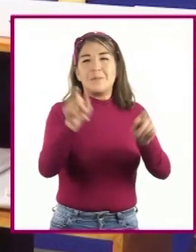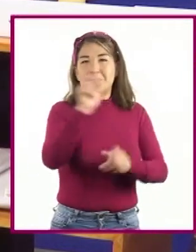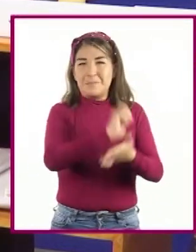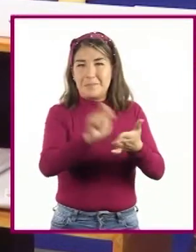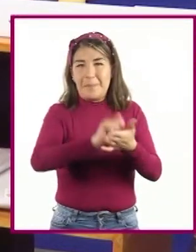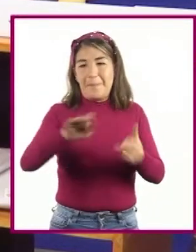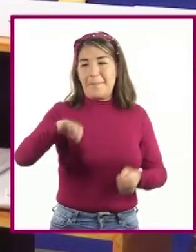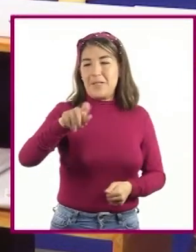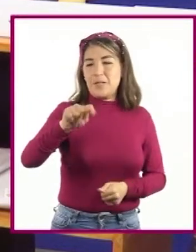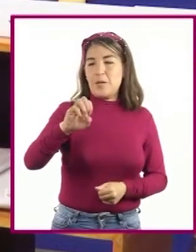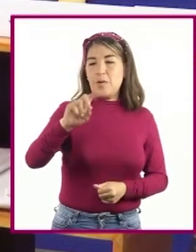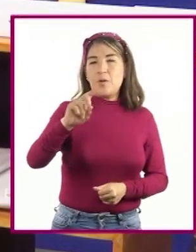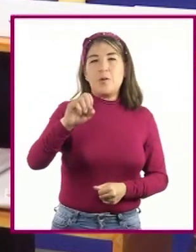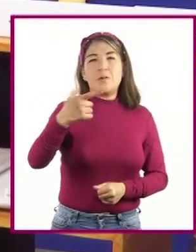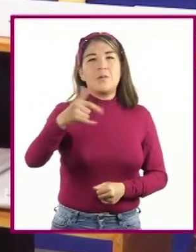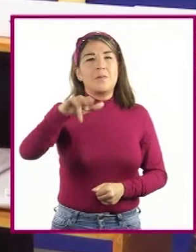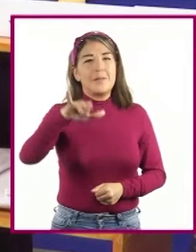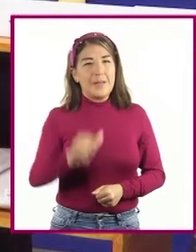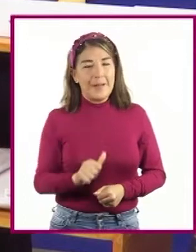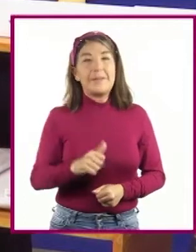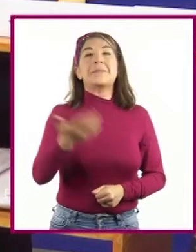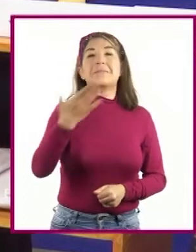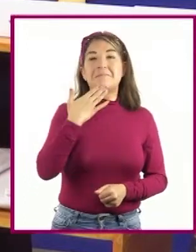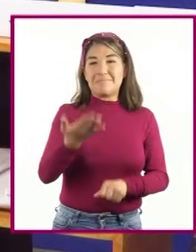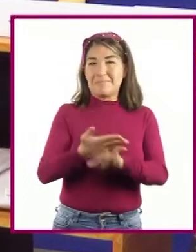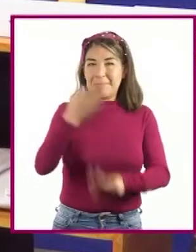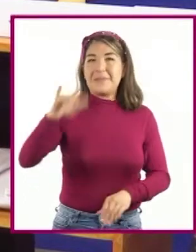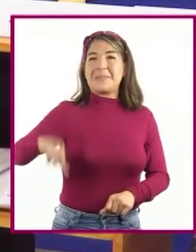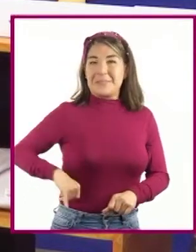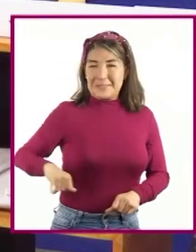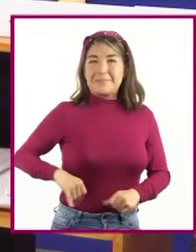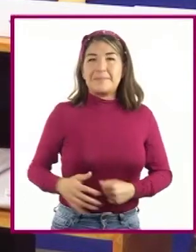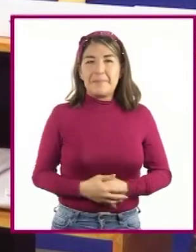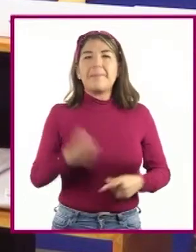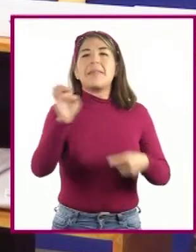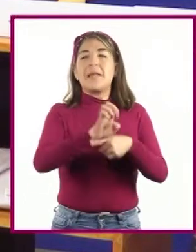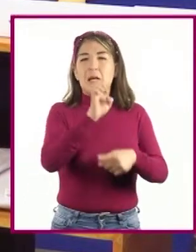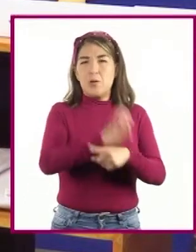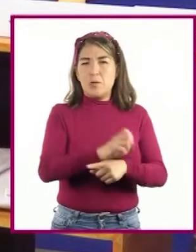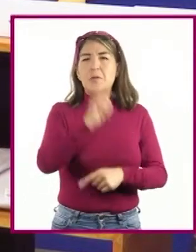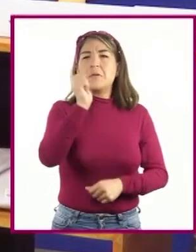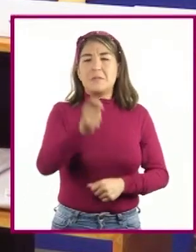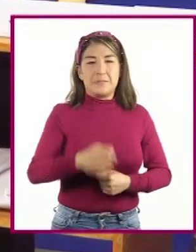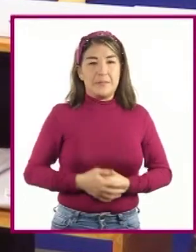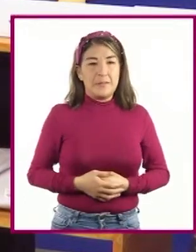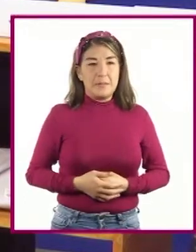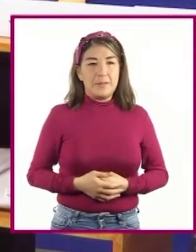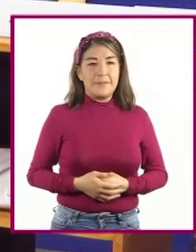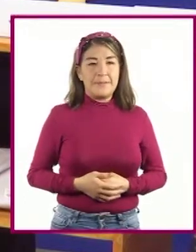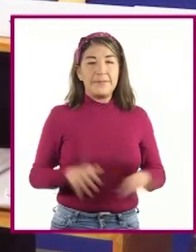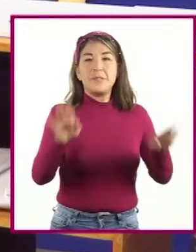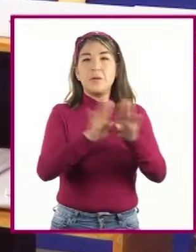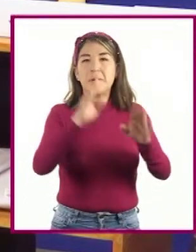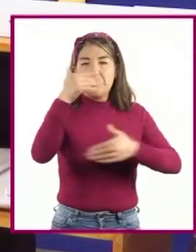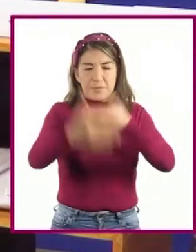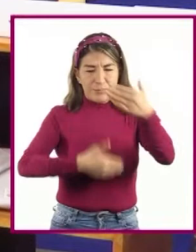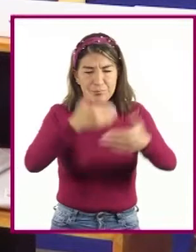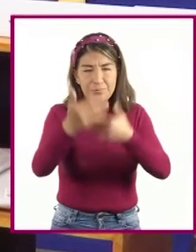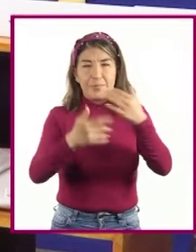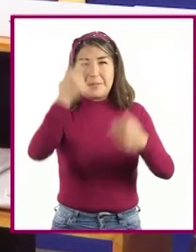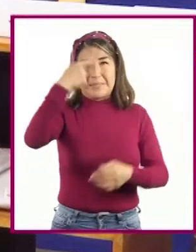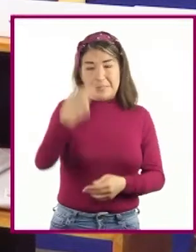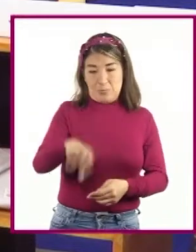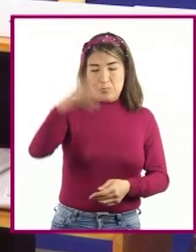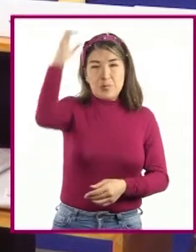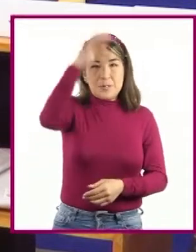científica. Muy interesante. Entonces, realmente, los avances que se han logrado en el campo de la